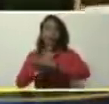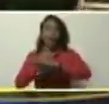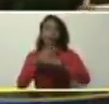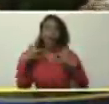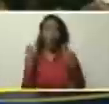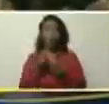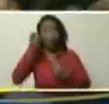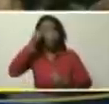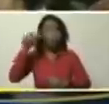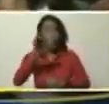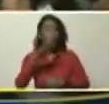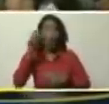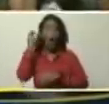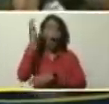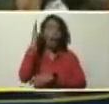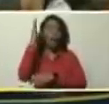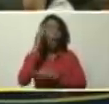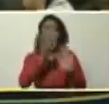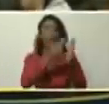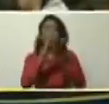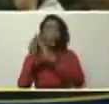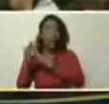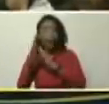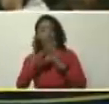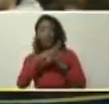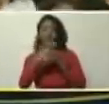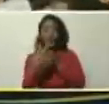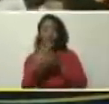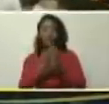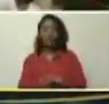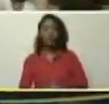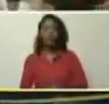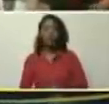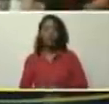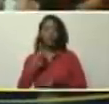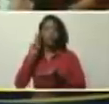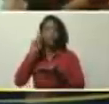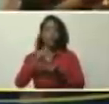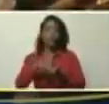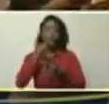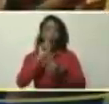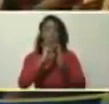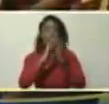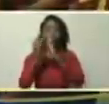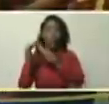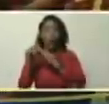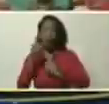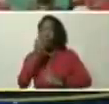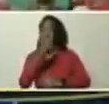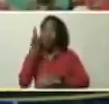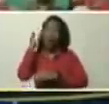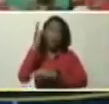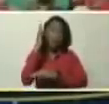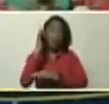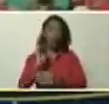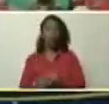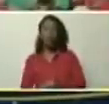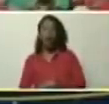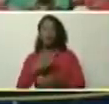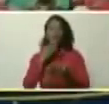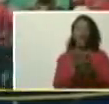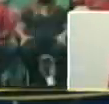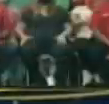pueblo. Asamblea de comunidad, de barrio. Llegaba a una comunidad, bueno, asamblea,